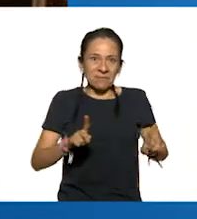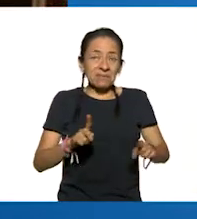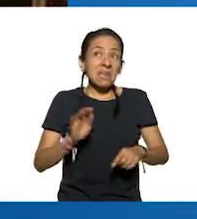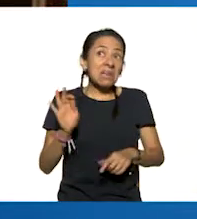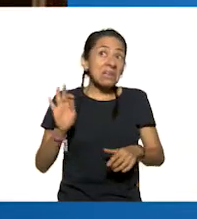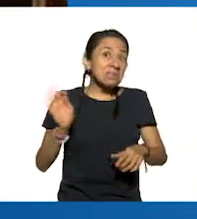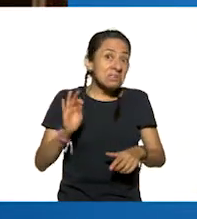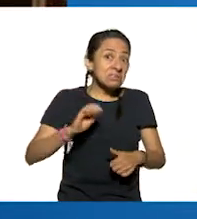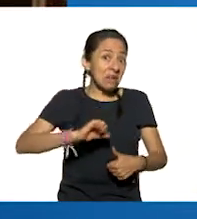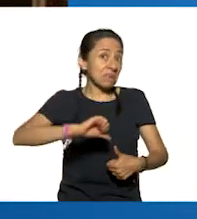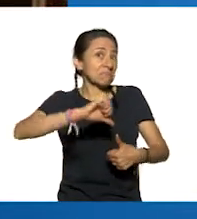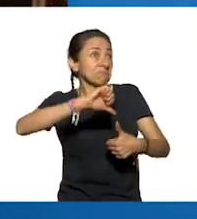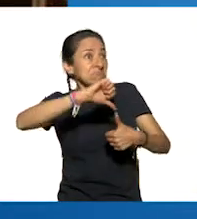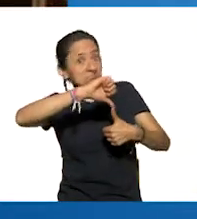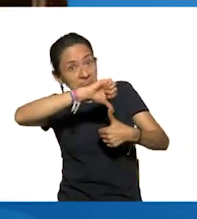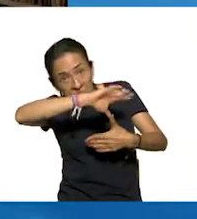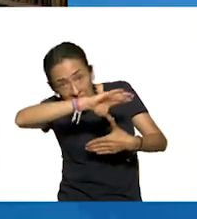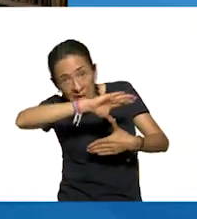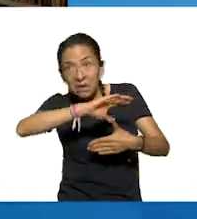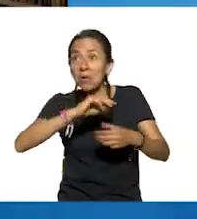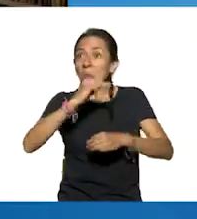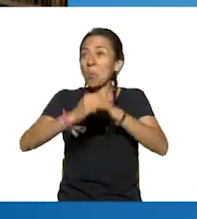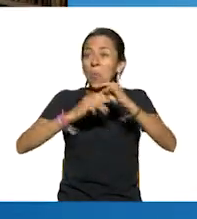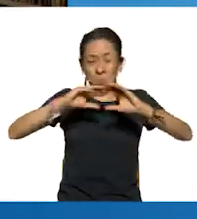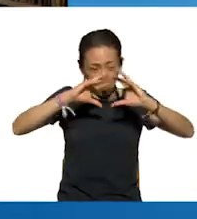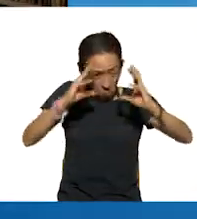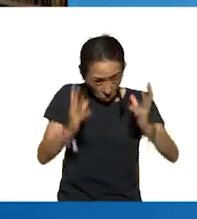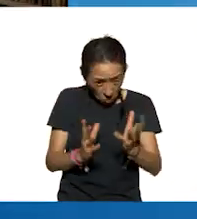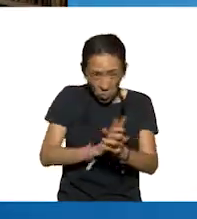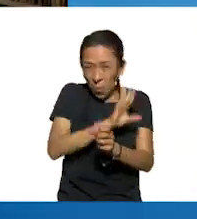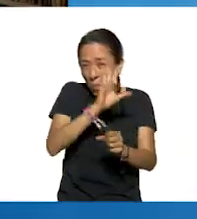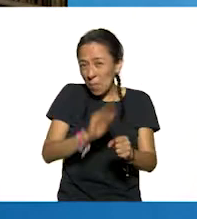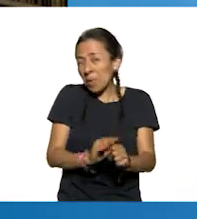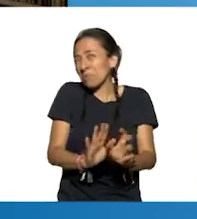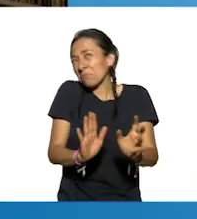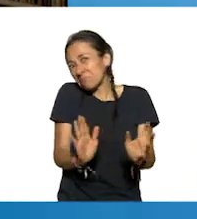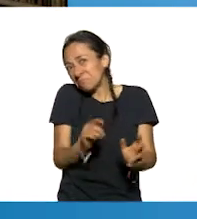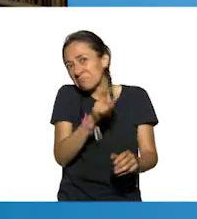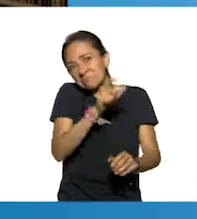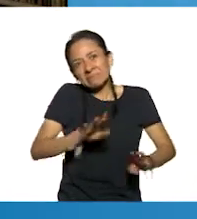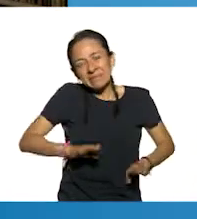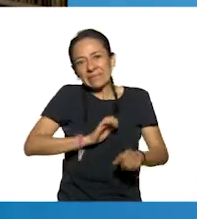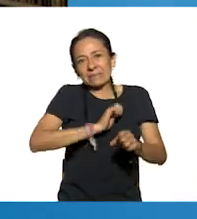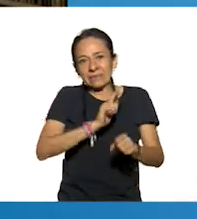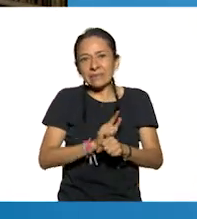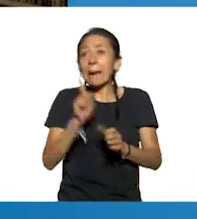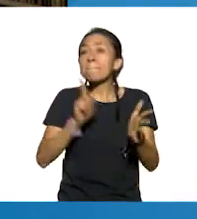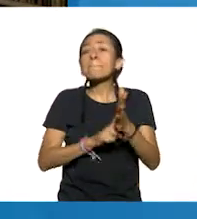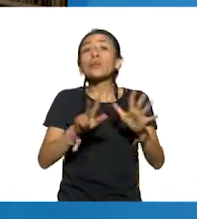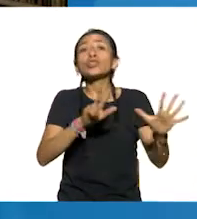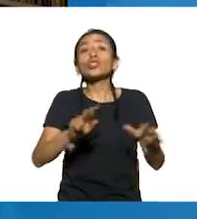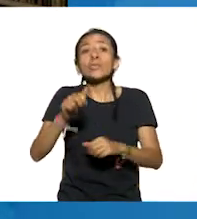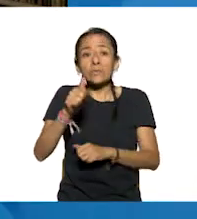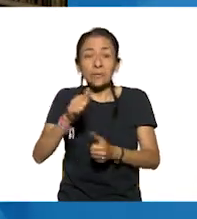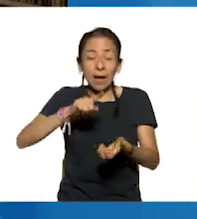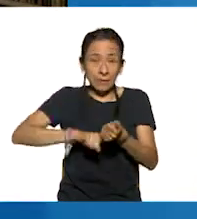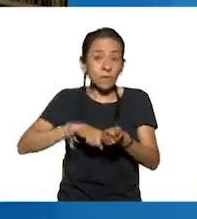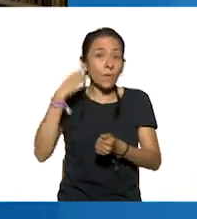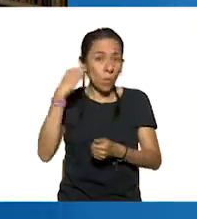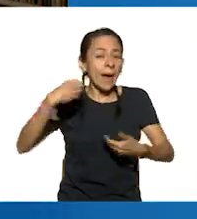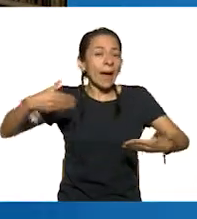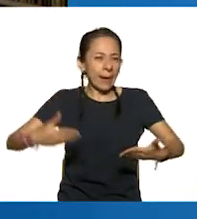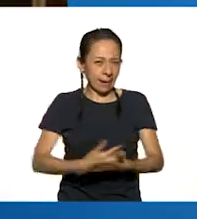del mundo, pero porque nace en Oaxaca en 1806, un poquito antes